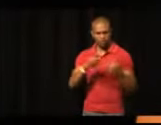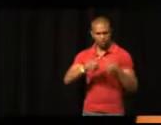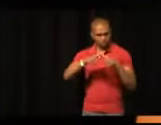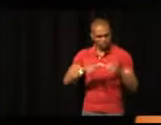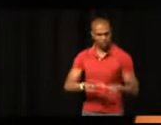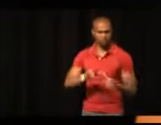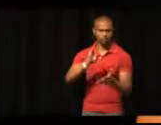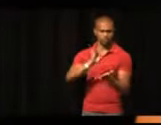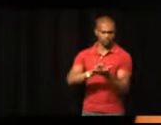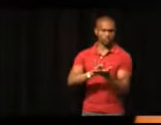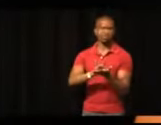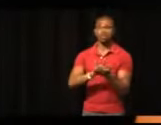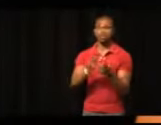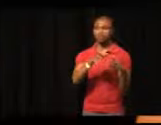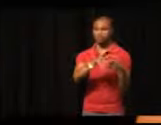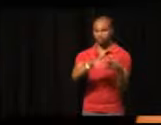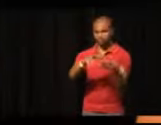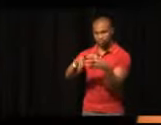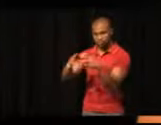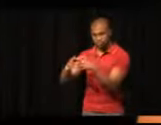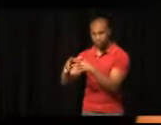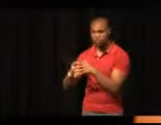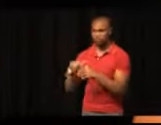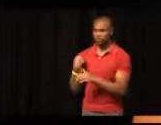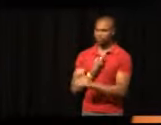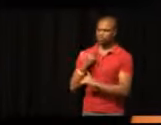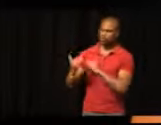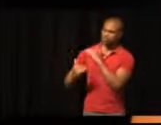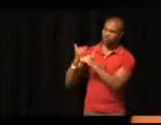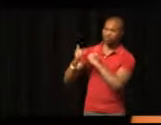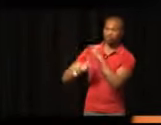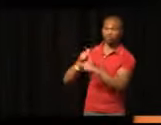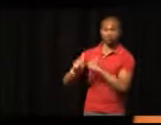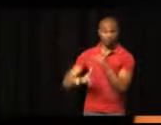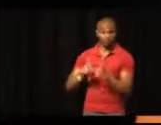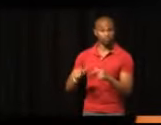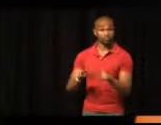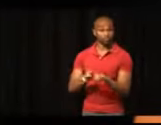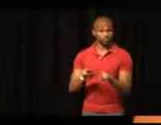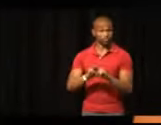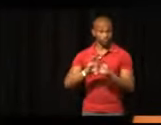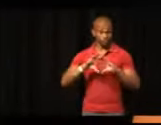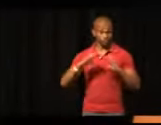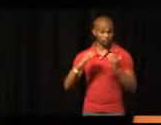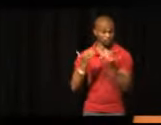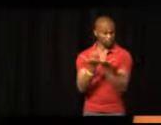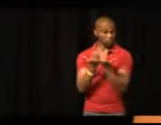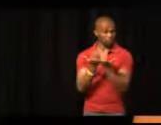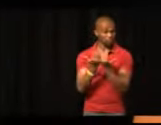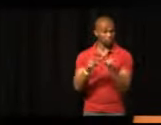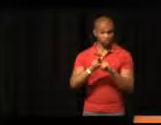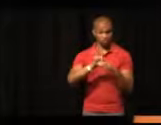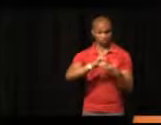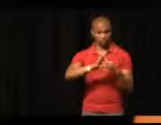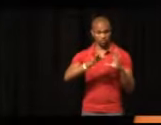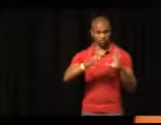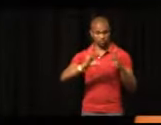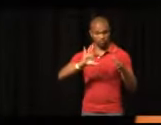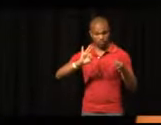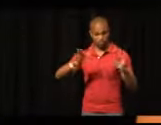que quede efectivamente para otras comunidades donde nosotros desarrollamos las acciones, en el caso del